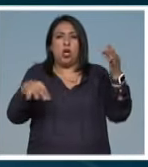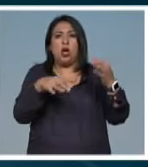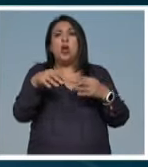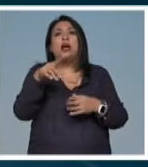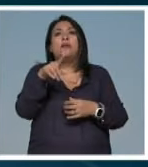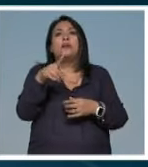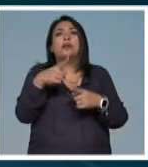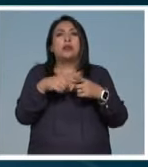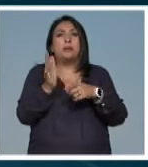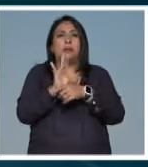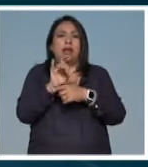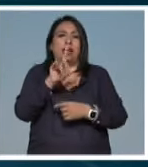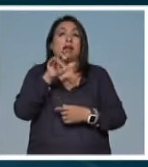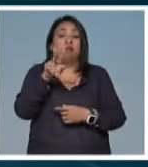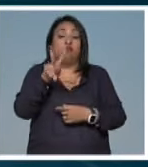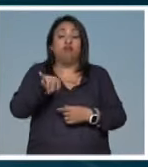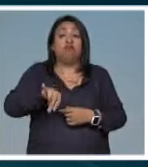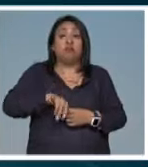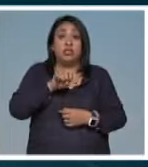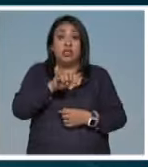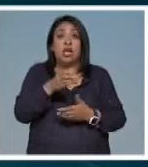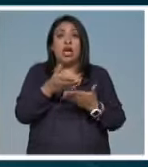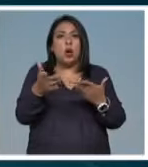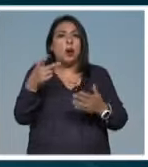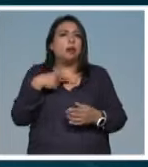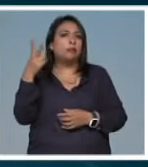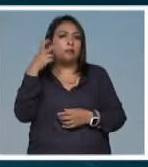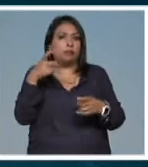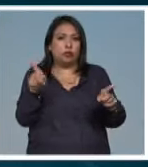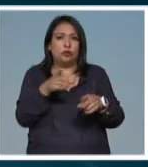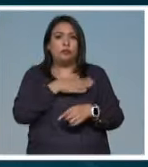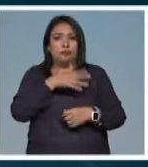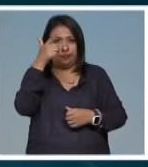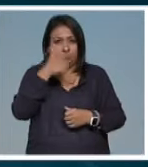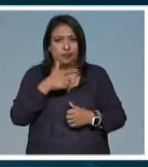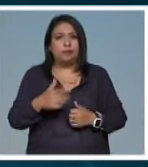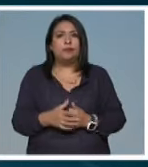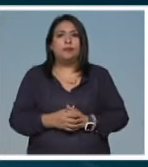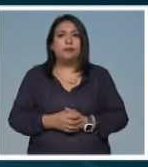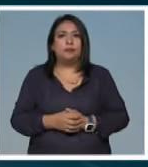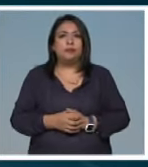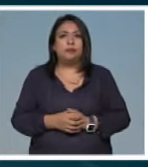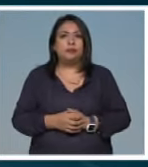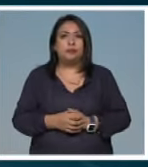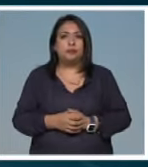película de Alain Corneau que vale mucho la pena y por lo pronto disfrutar de esta música. Muy buenas noches.